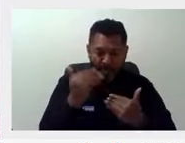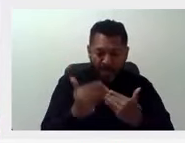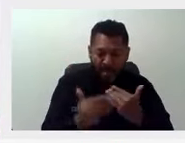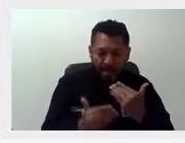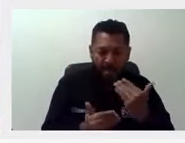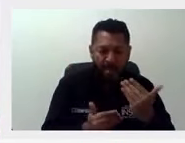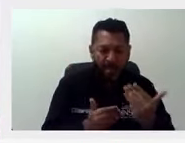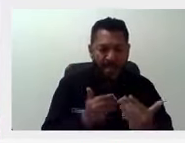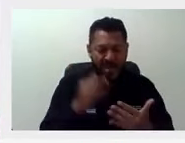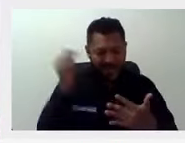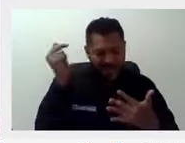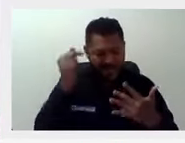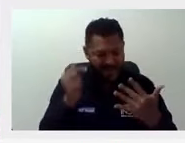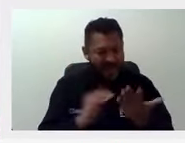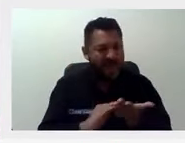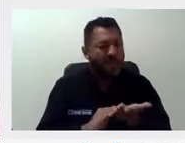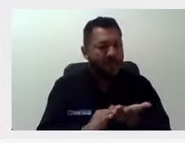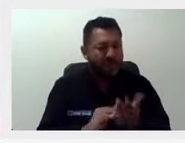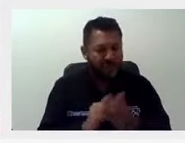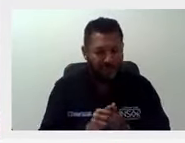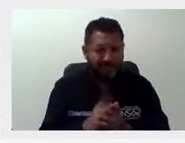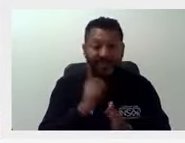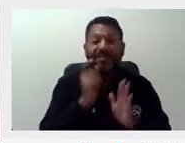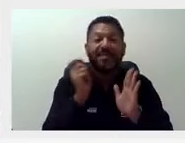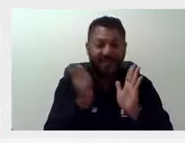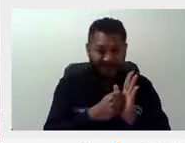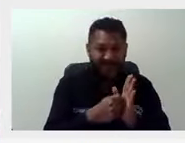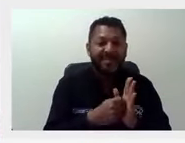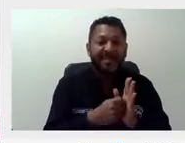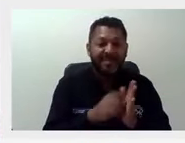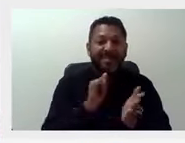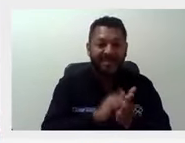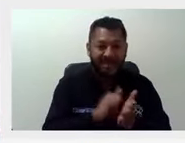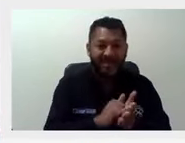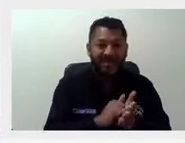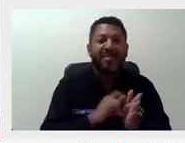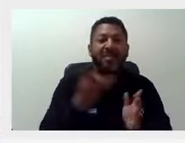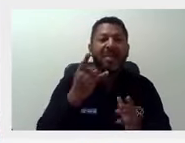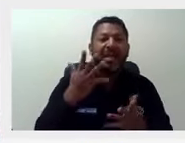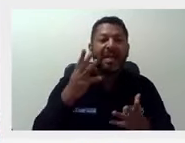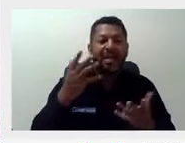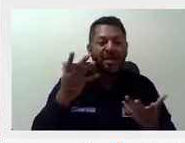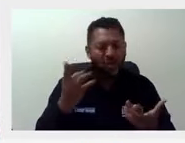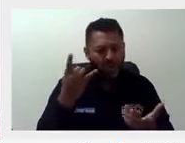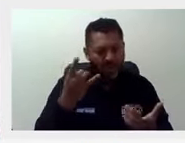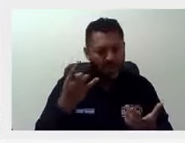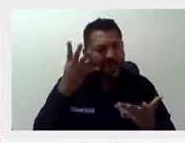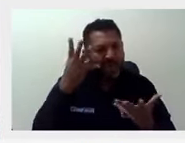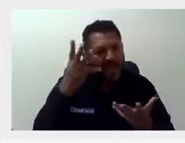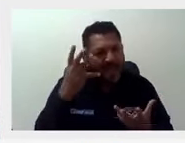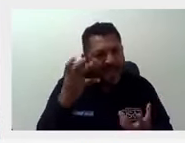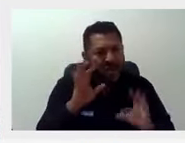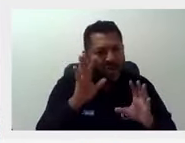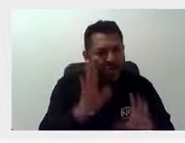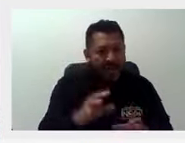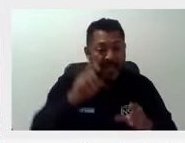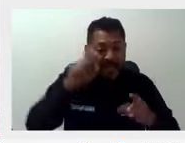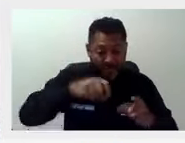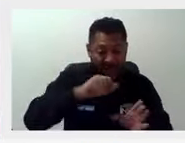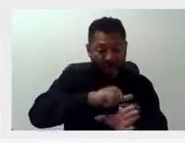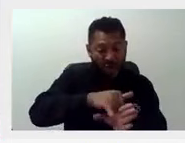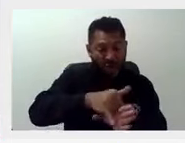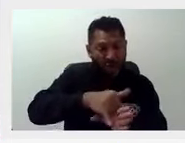del agotamiento, que también debemos empezar a entenderlo desde un equilibrio, y los maestros igual, porque yo también siento